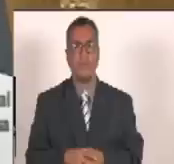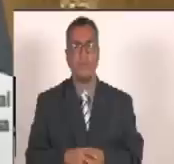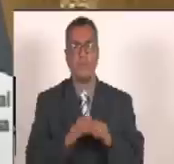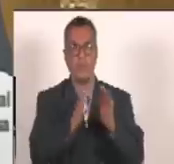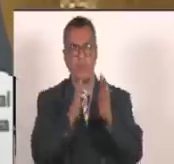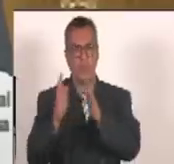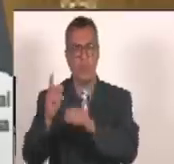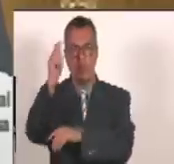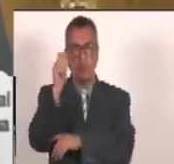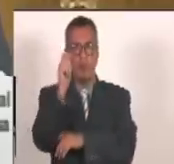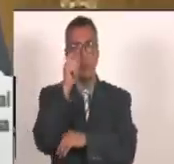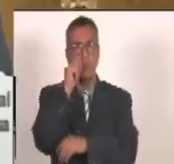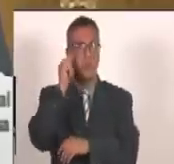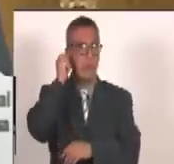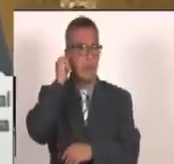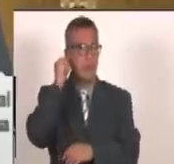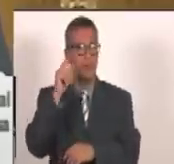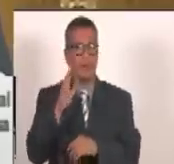Orden, diputados y diputadas.